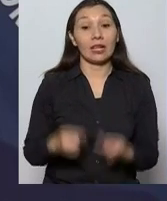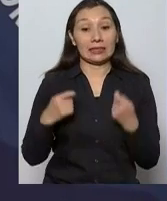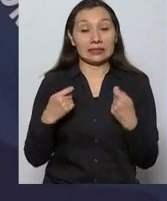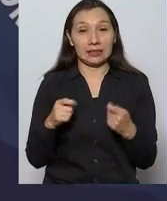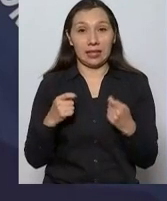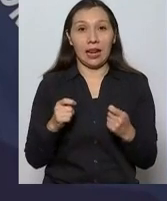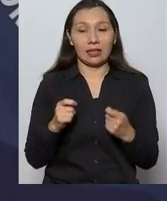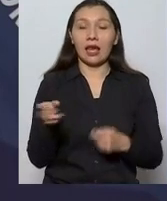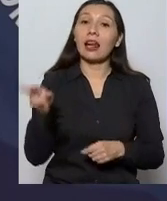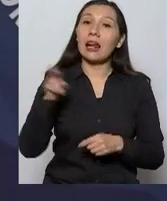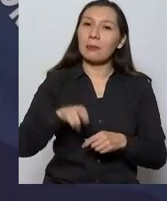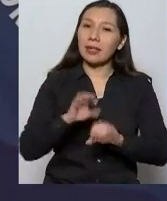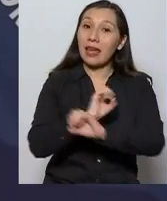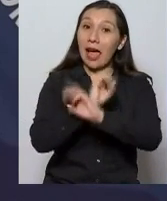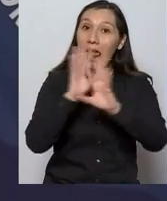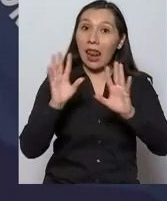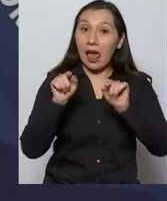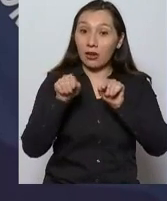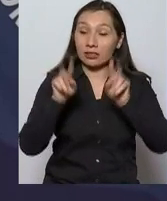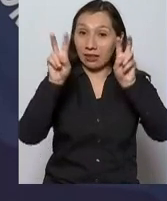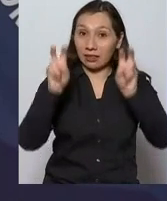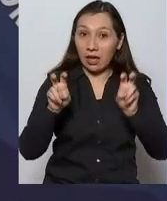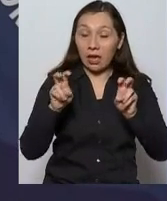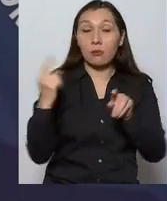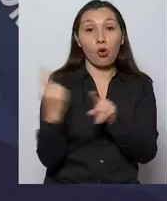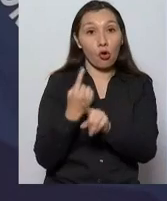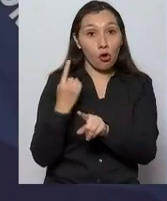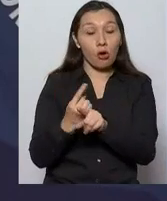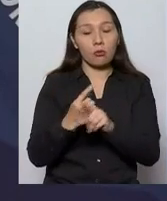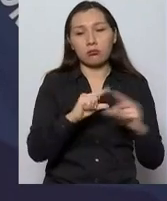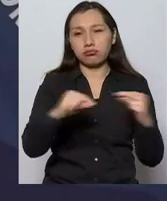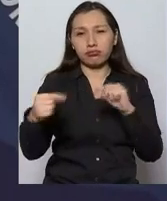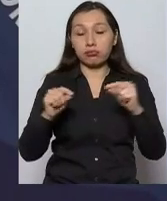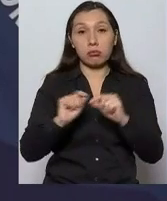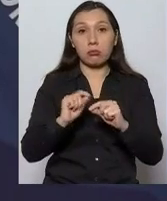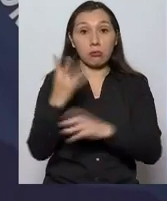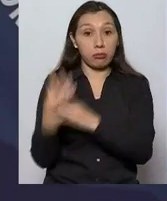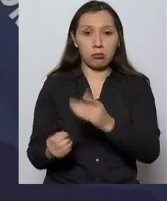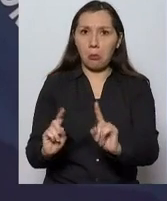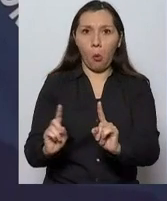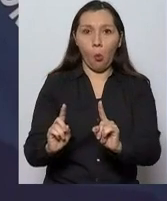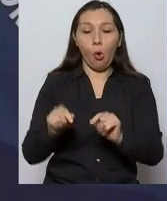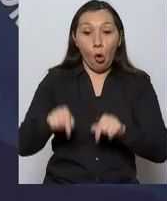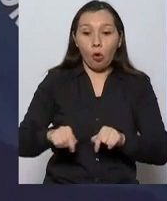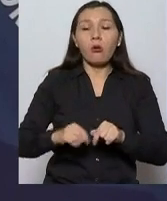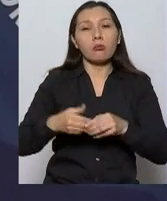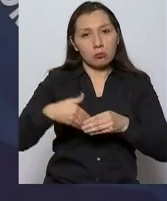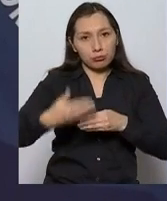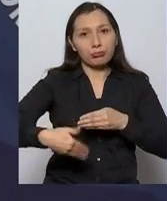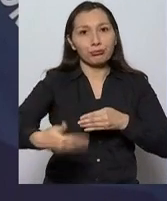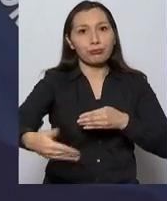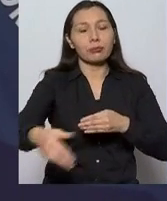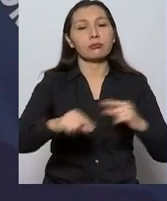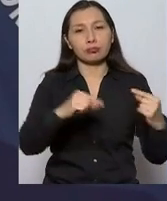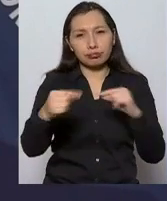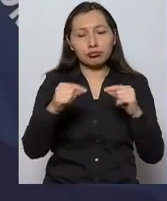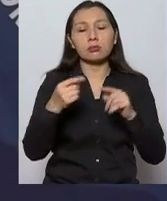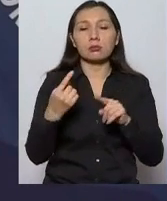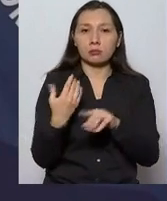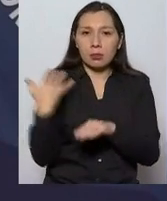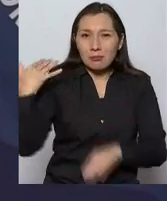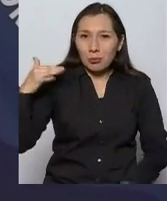Tratando de, insisto, aclarar este punto, cuya conversación y discusión no se agota hoy día, creo